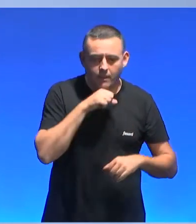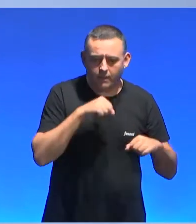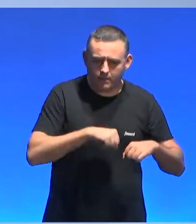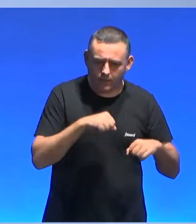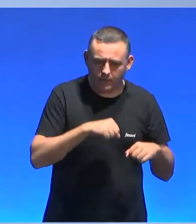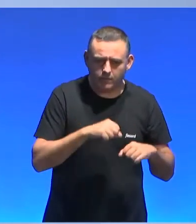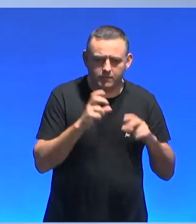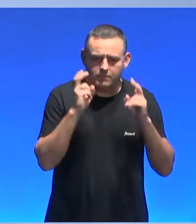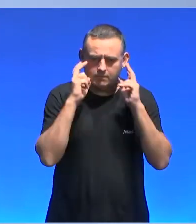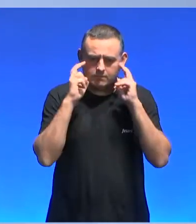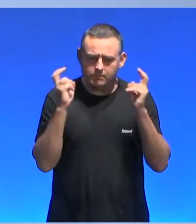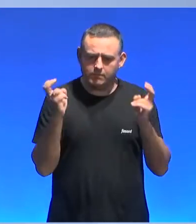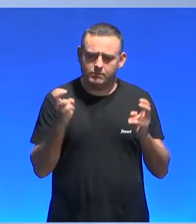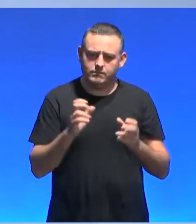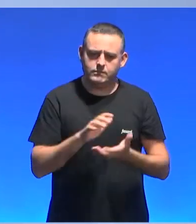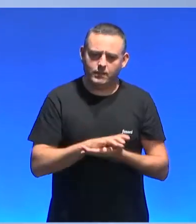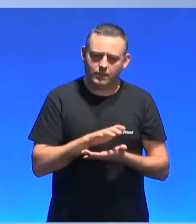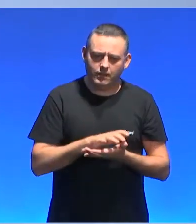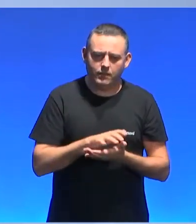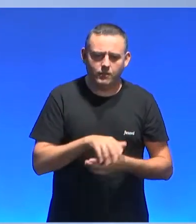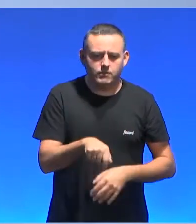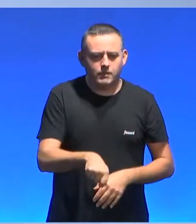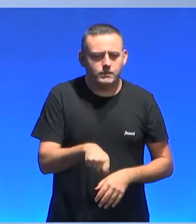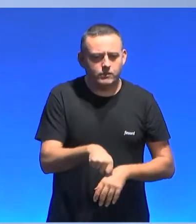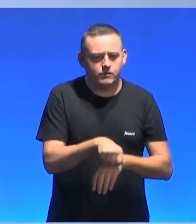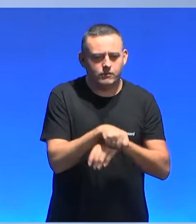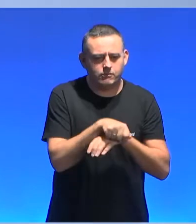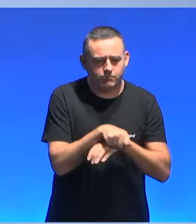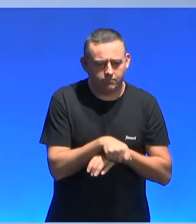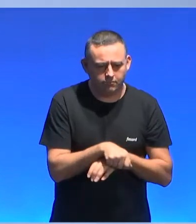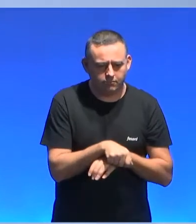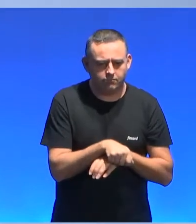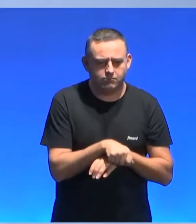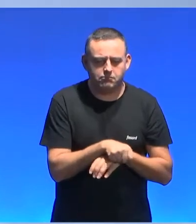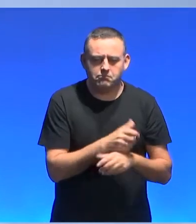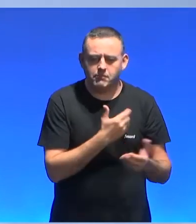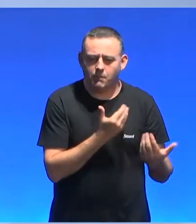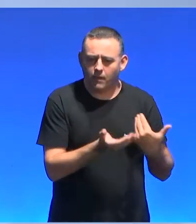de relaje, pasar su tiempo libre.